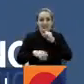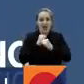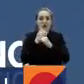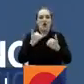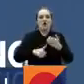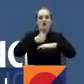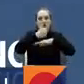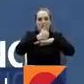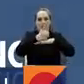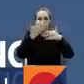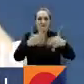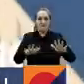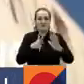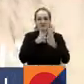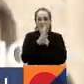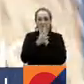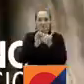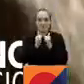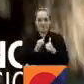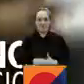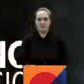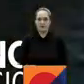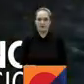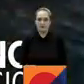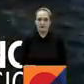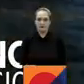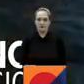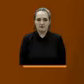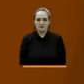Y hasta acá la información deportiva.